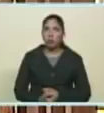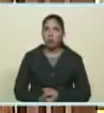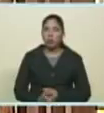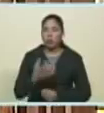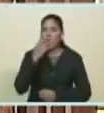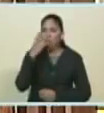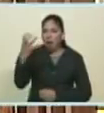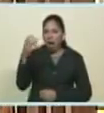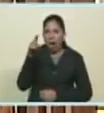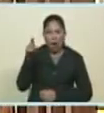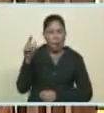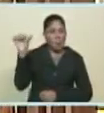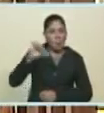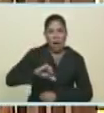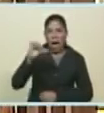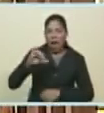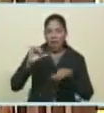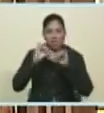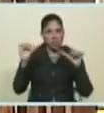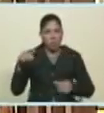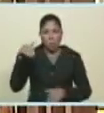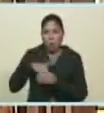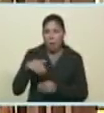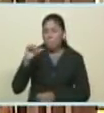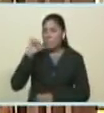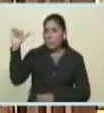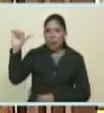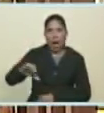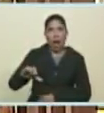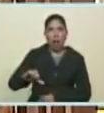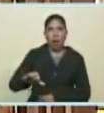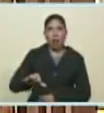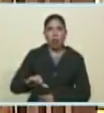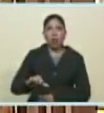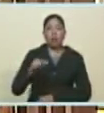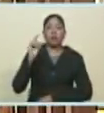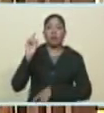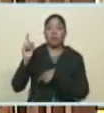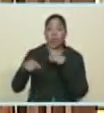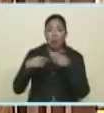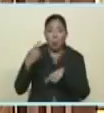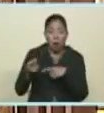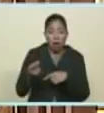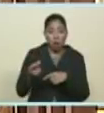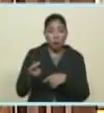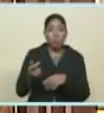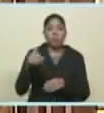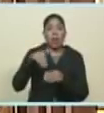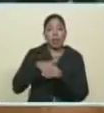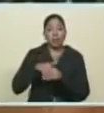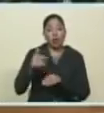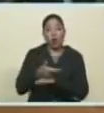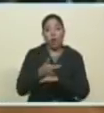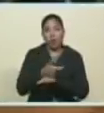Grito de fraude. Después vinieron las elecciones de gobernadores inmediatamente.